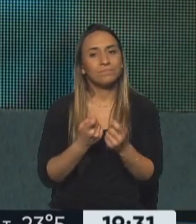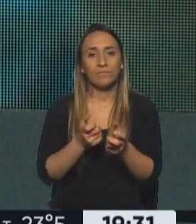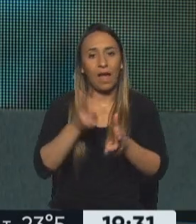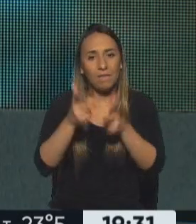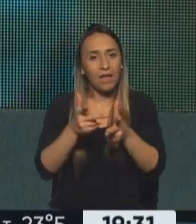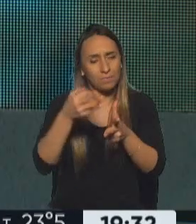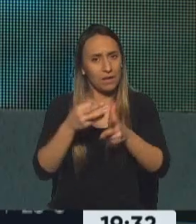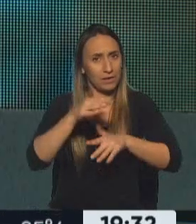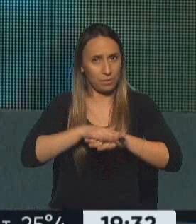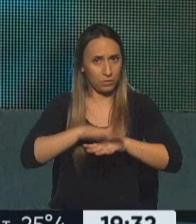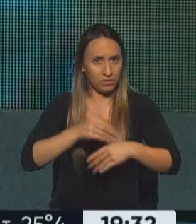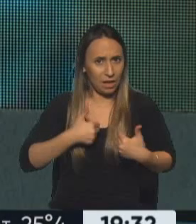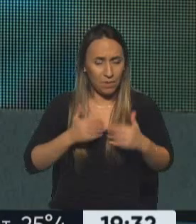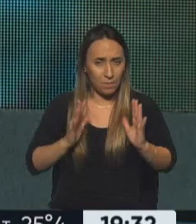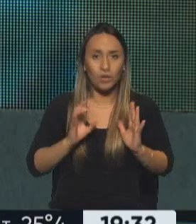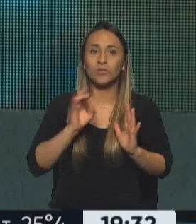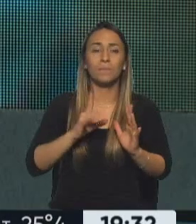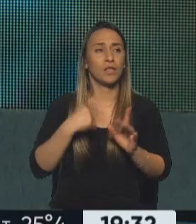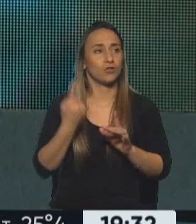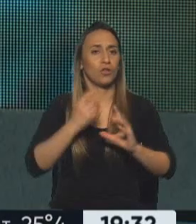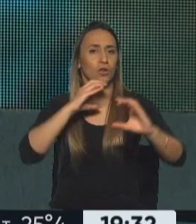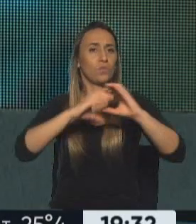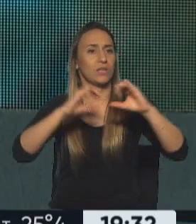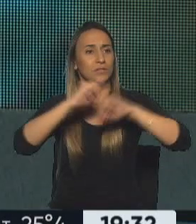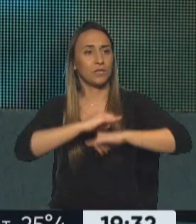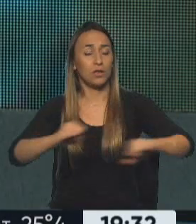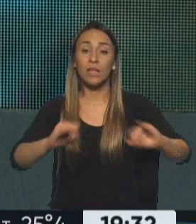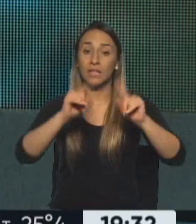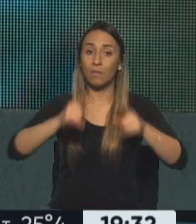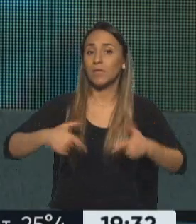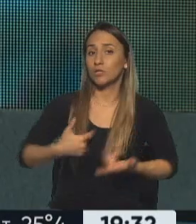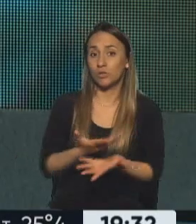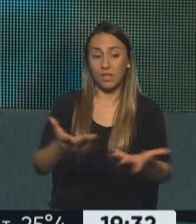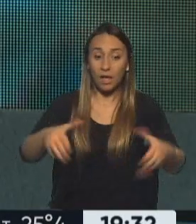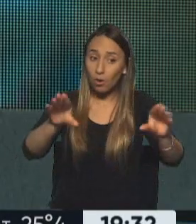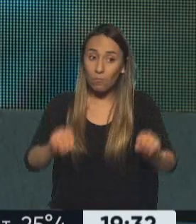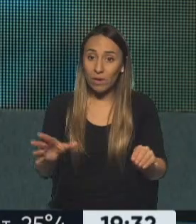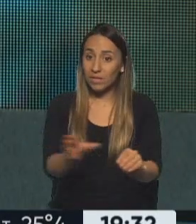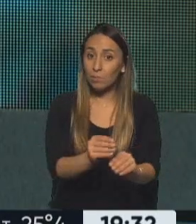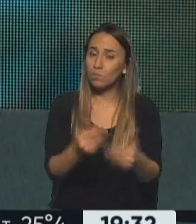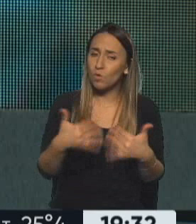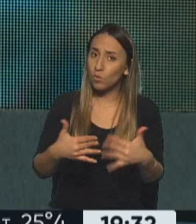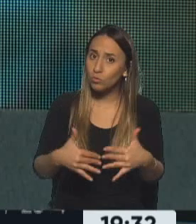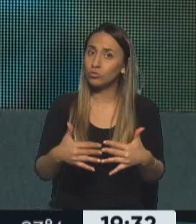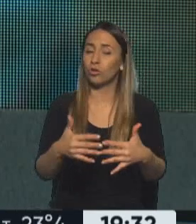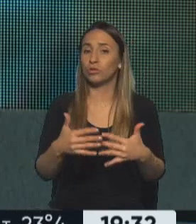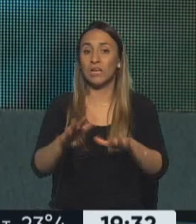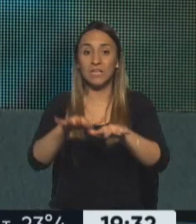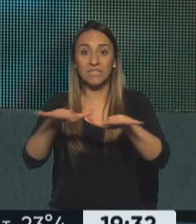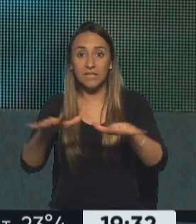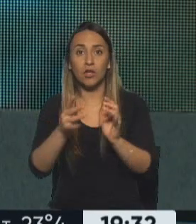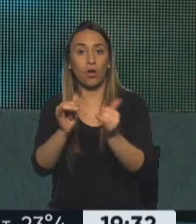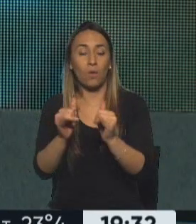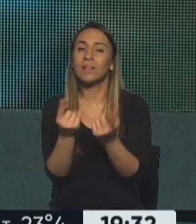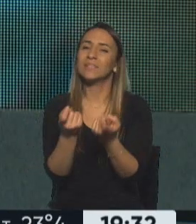pero también no solamente desde la comunicación, también desde la sociedad toda, porque hay muchos chicos y chicas que necesitan tener sus